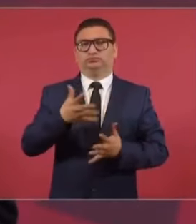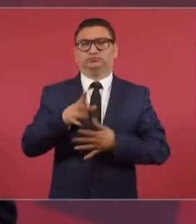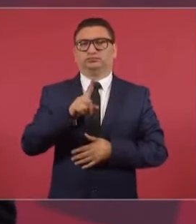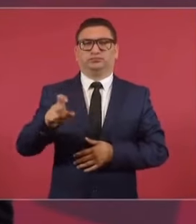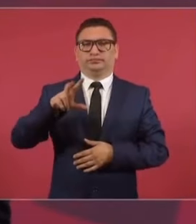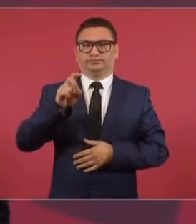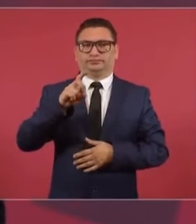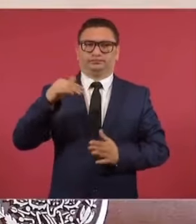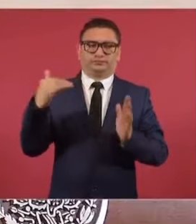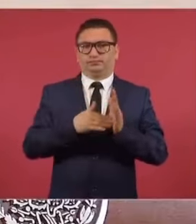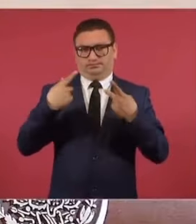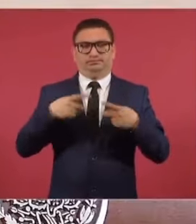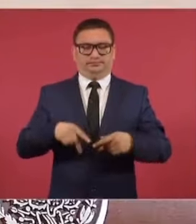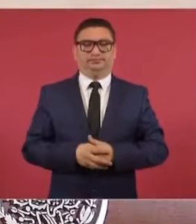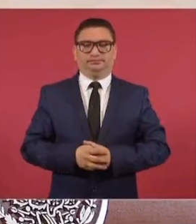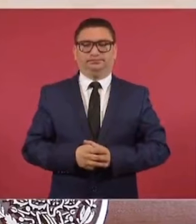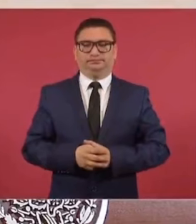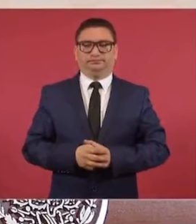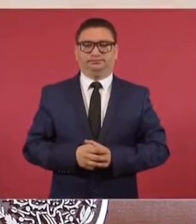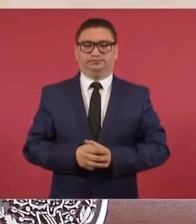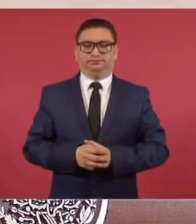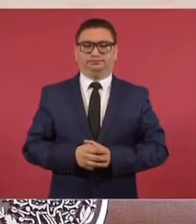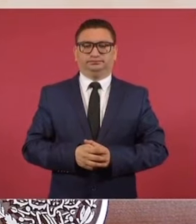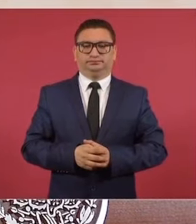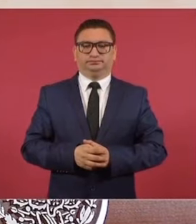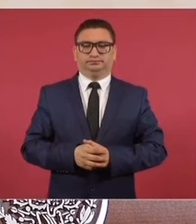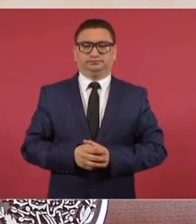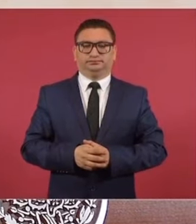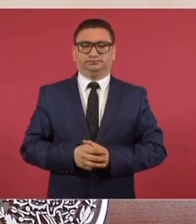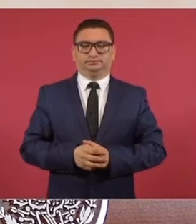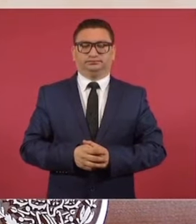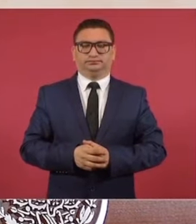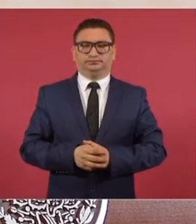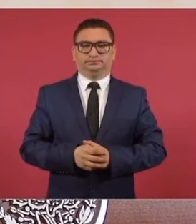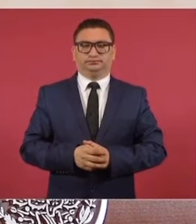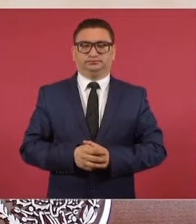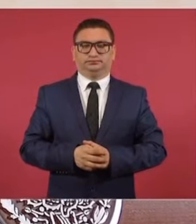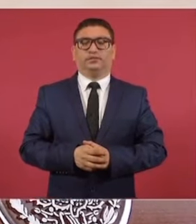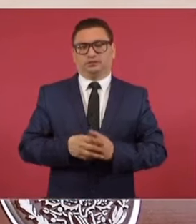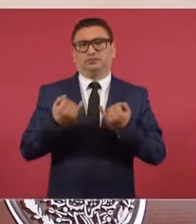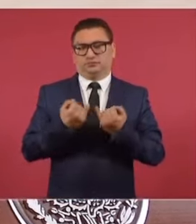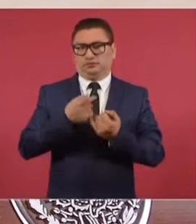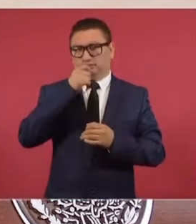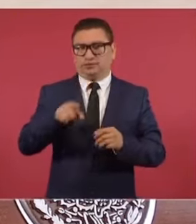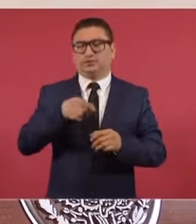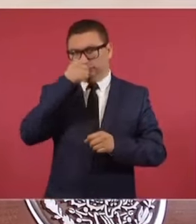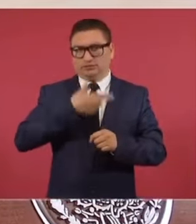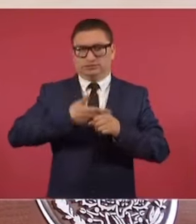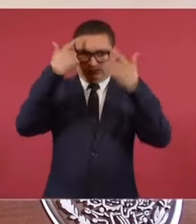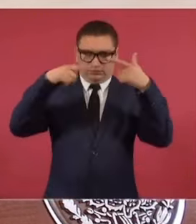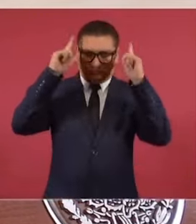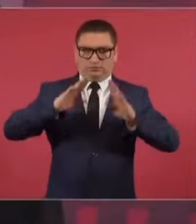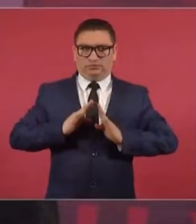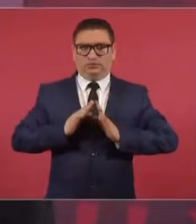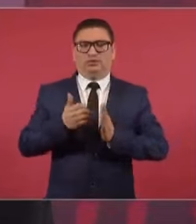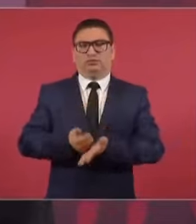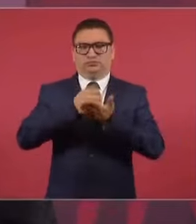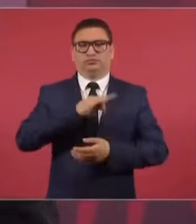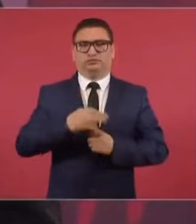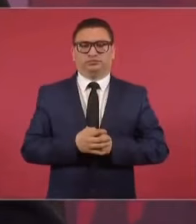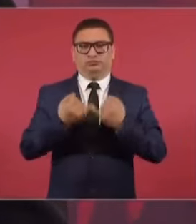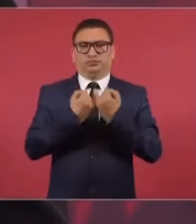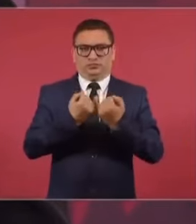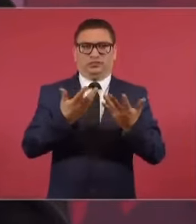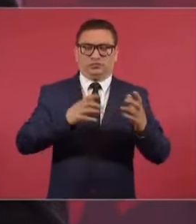cerca de 130,000 elementos. Y tenemos la ventaja que tanto la Secretaría de Marina como la Secretaría de Defensa nos ayudan